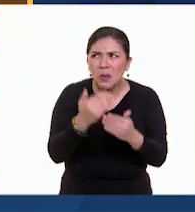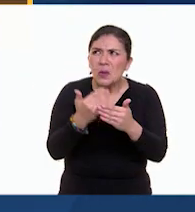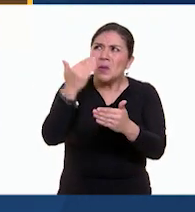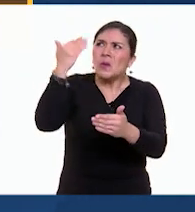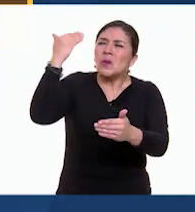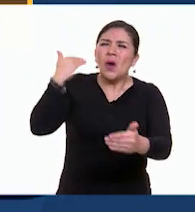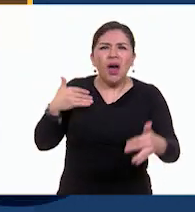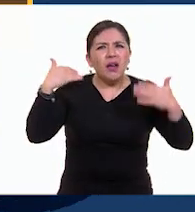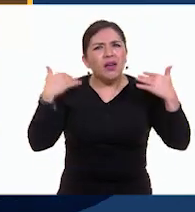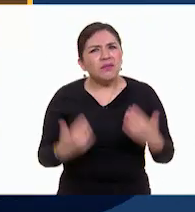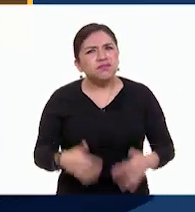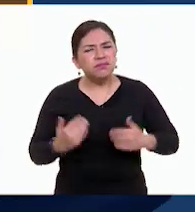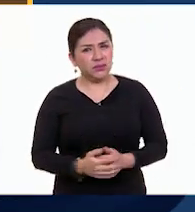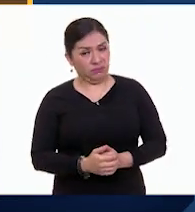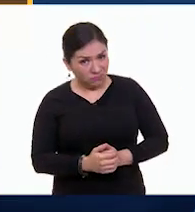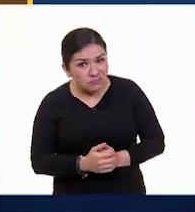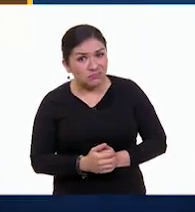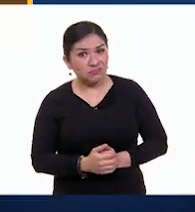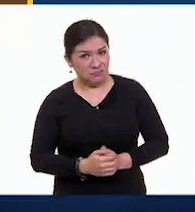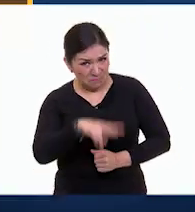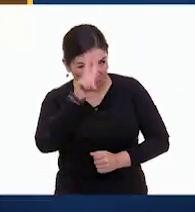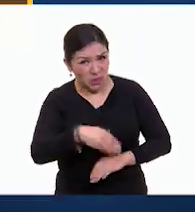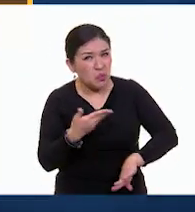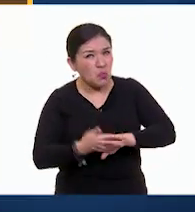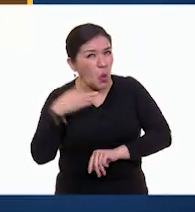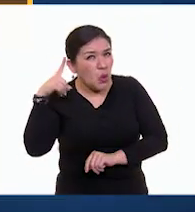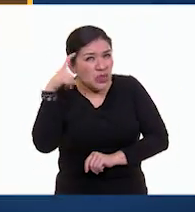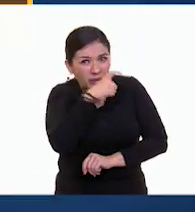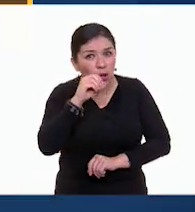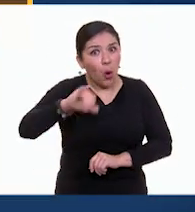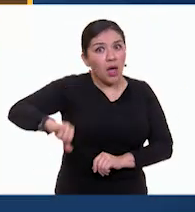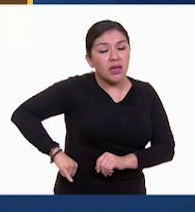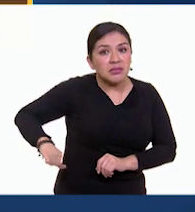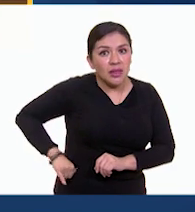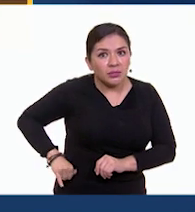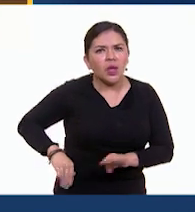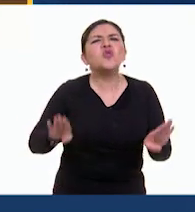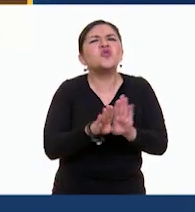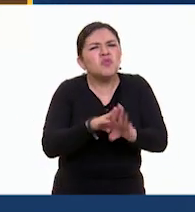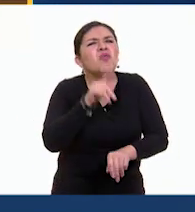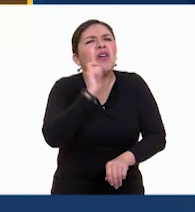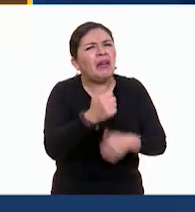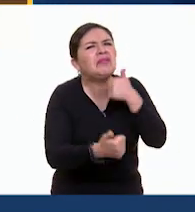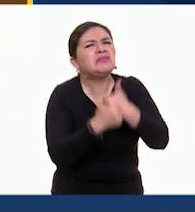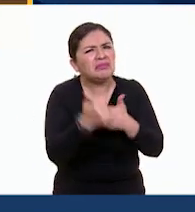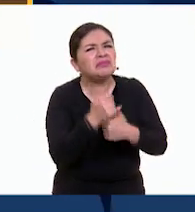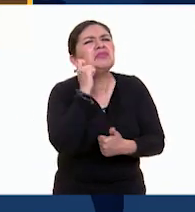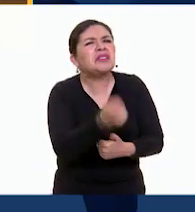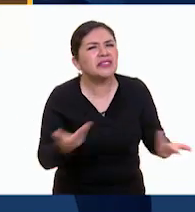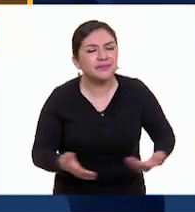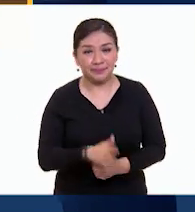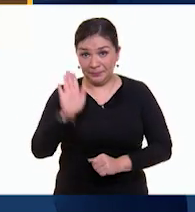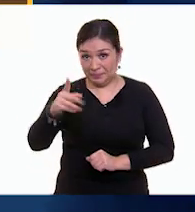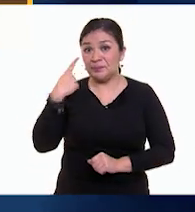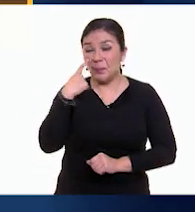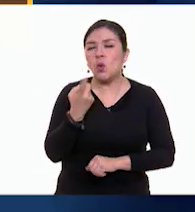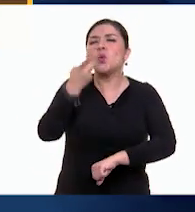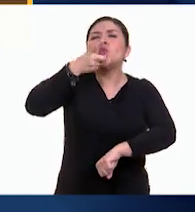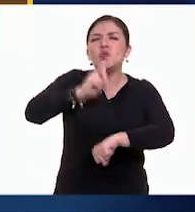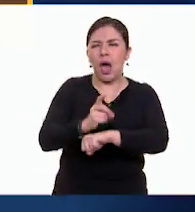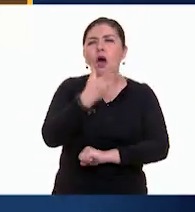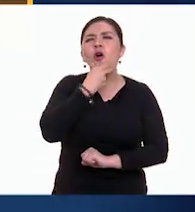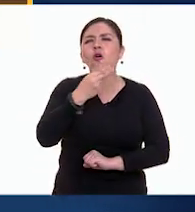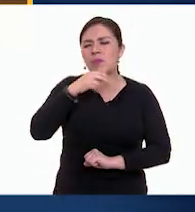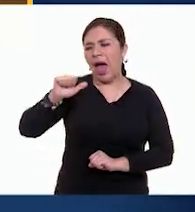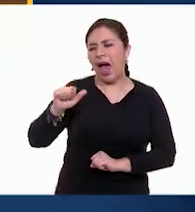días. Oh, supongo que fue algo muy interesante. Pues, ¿cómo era el desafío? Fíjate que un día el